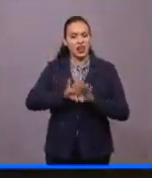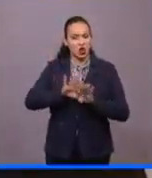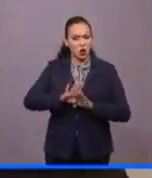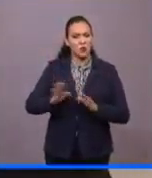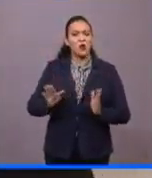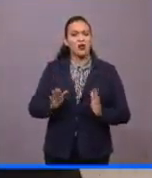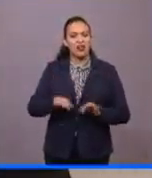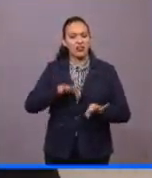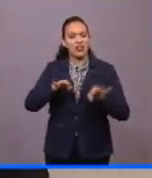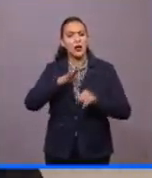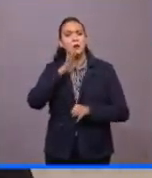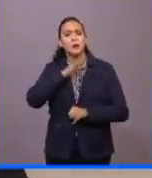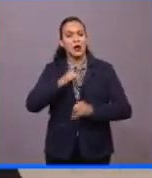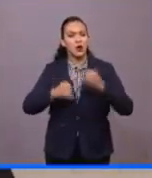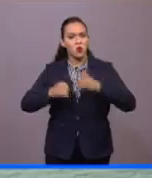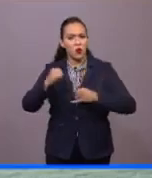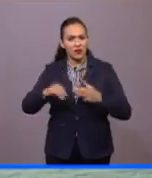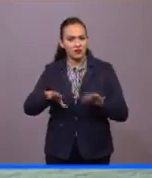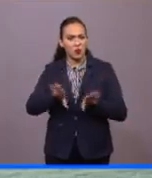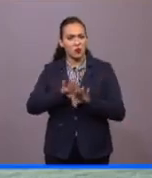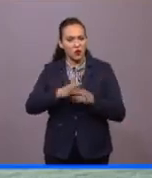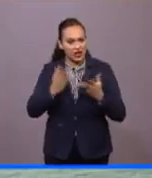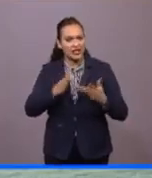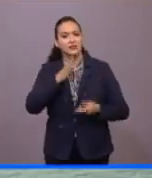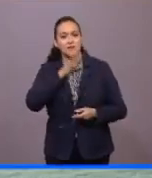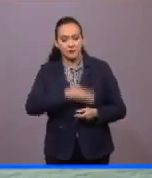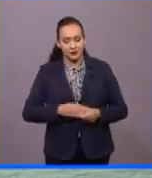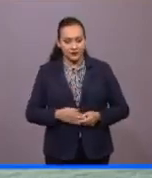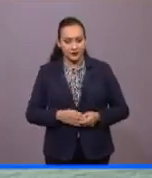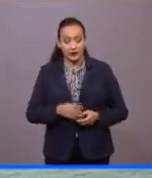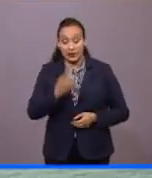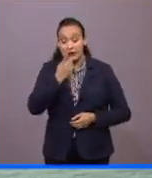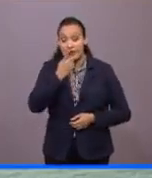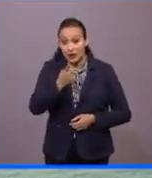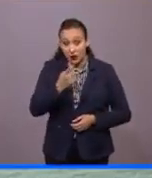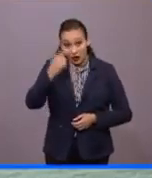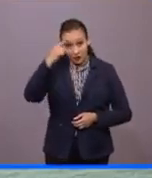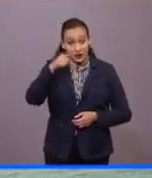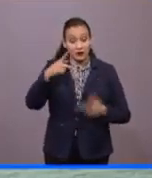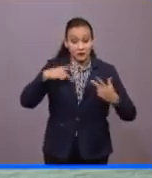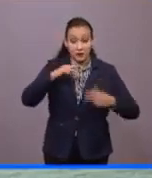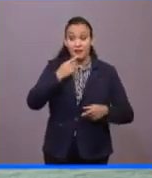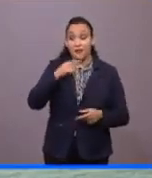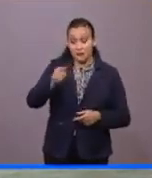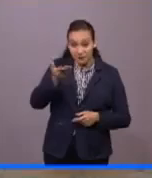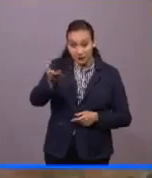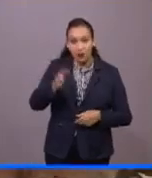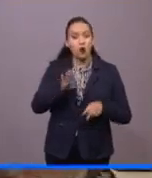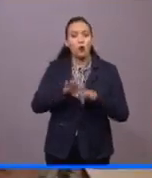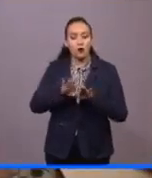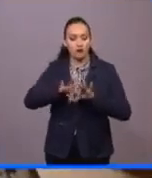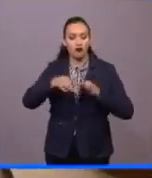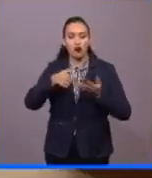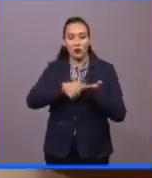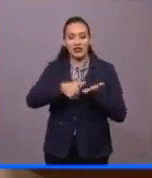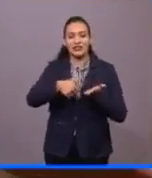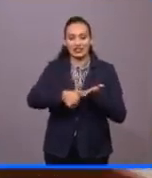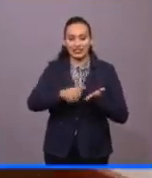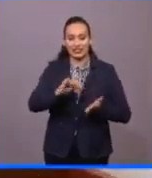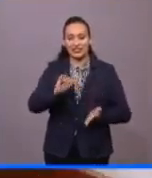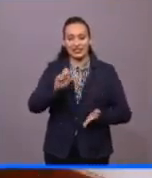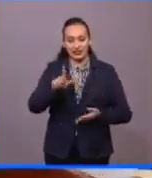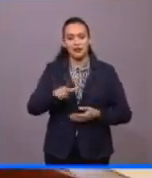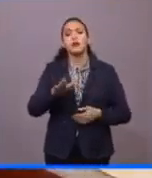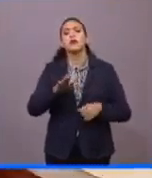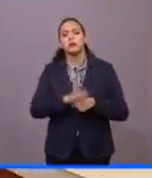o negligencia por parte del juzgador. Indicó que la vía idónea para reclamarla es la civil, ya que permite